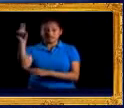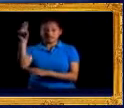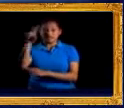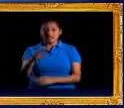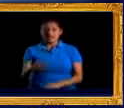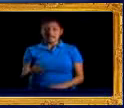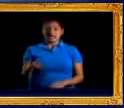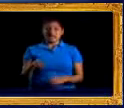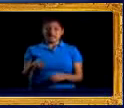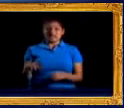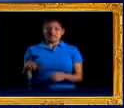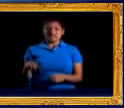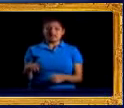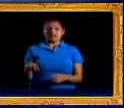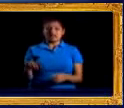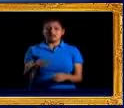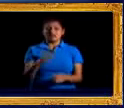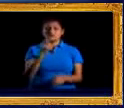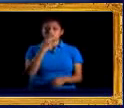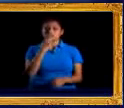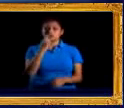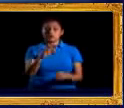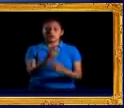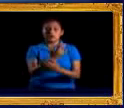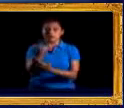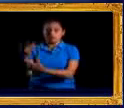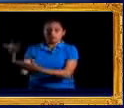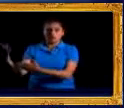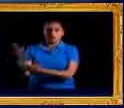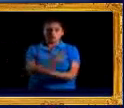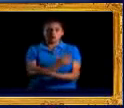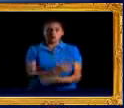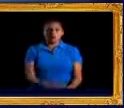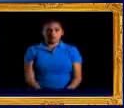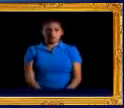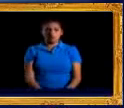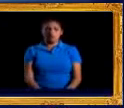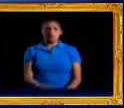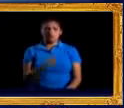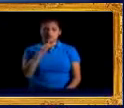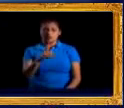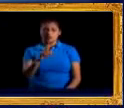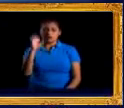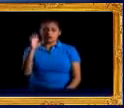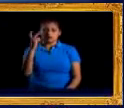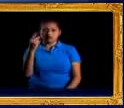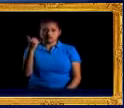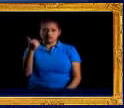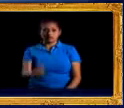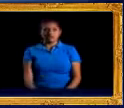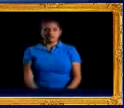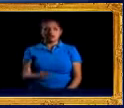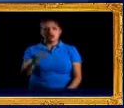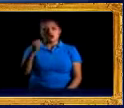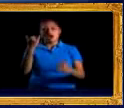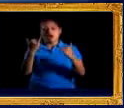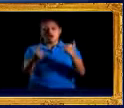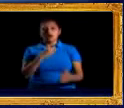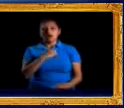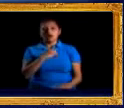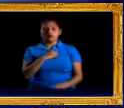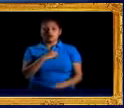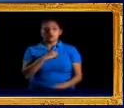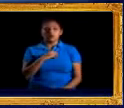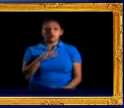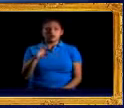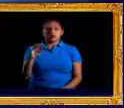huerto le trae con artimañas a Eva. Pero ahora, hermano, quiero reforzar este pensamiento con